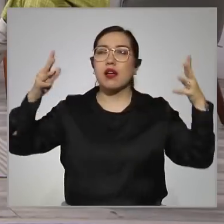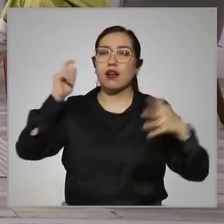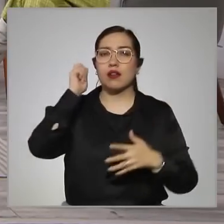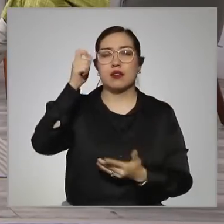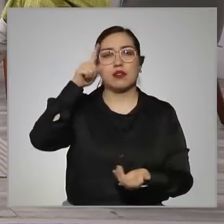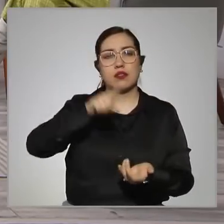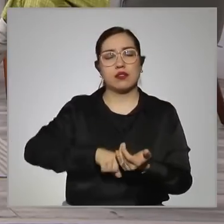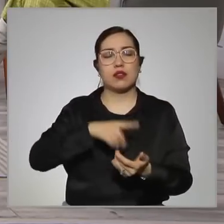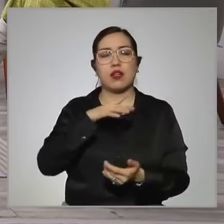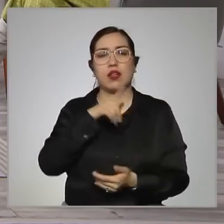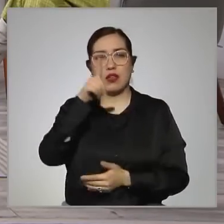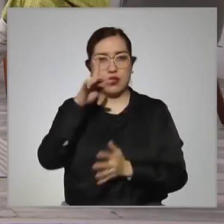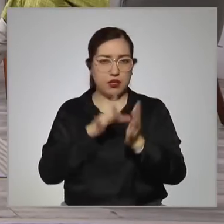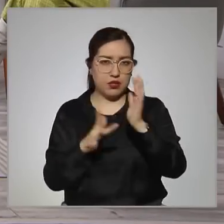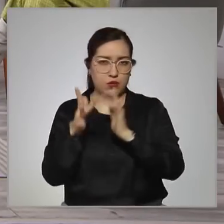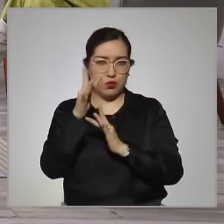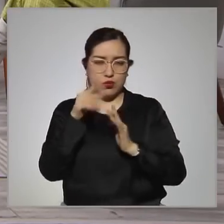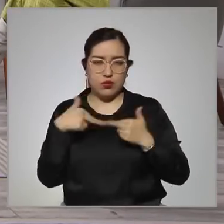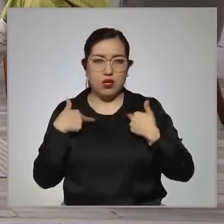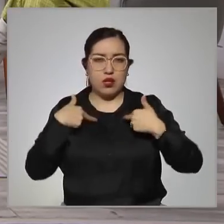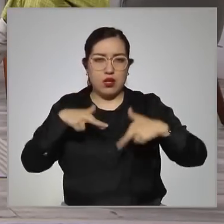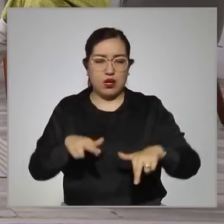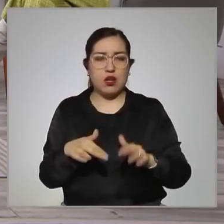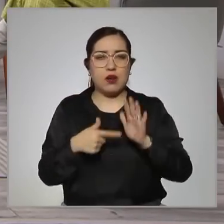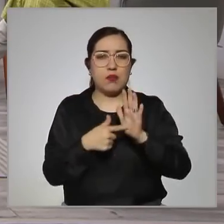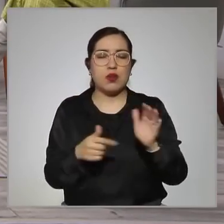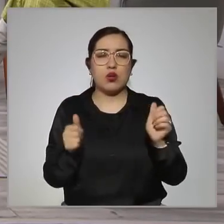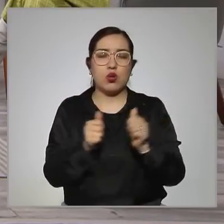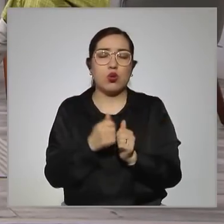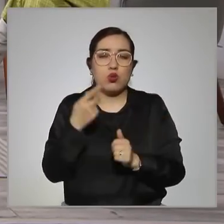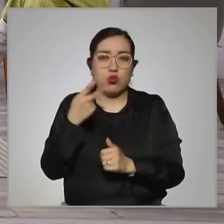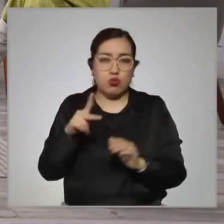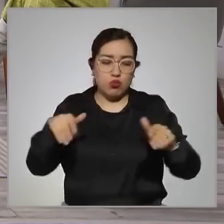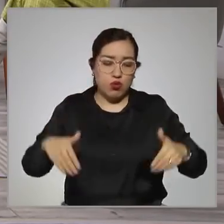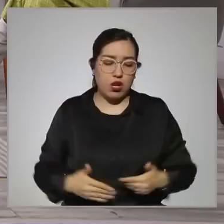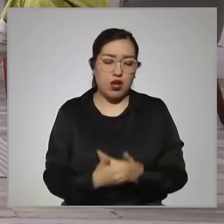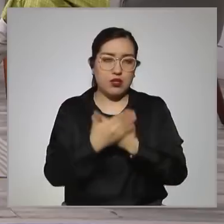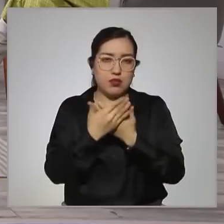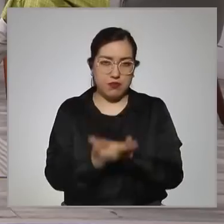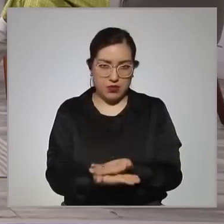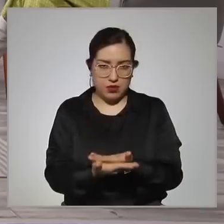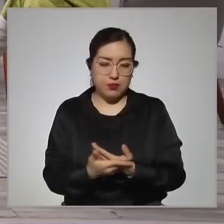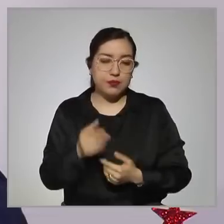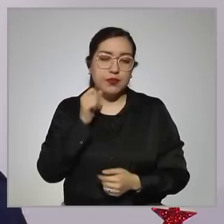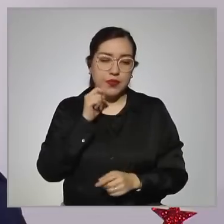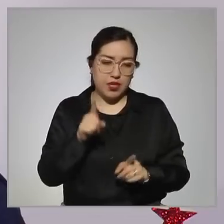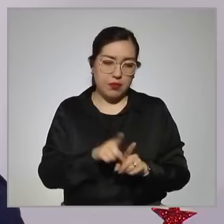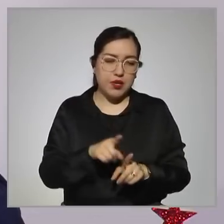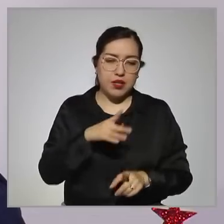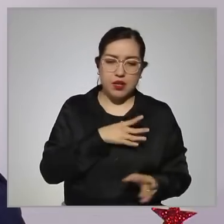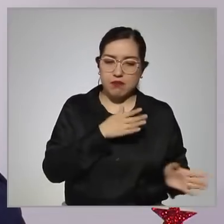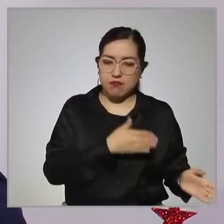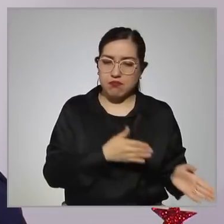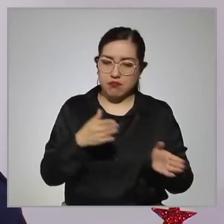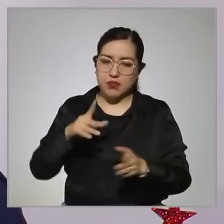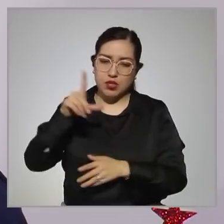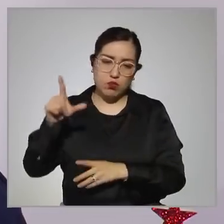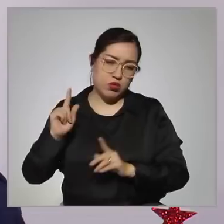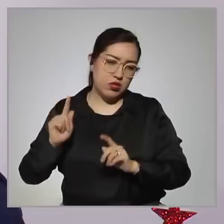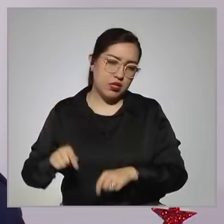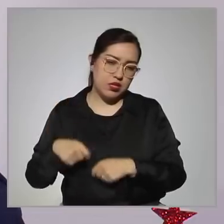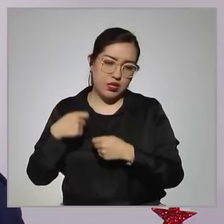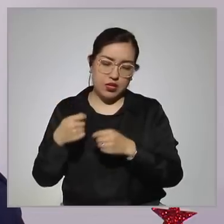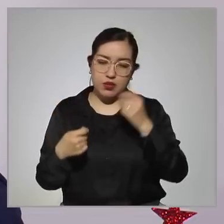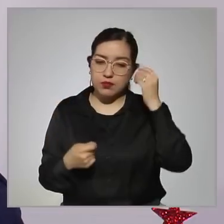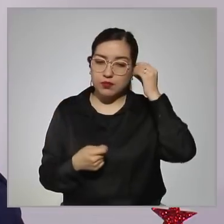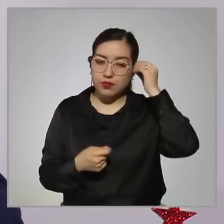representación directa de Jesús, ¿no? A través de ¿qué? Del nacimiento y otras tradiciones posteriores, ¿no? Pero yo creo que